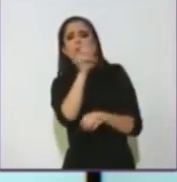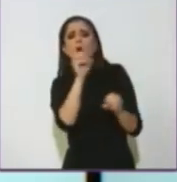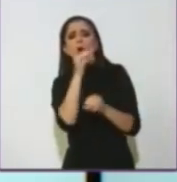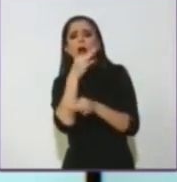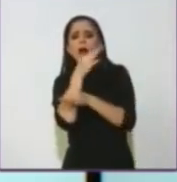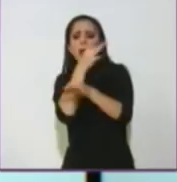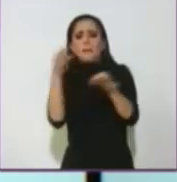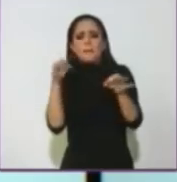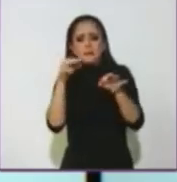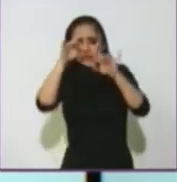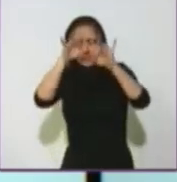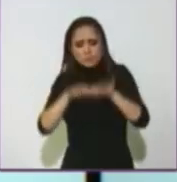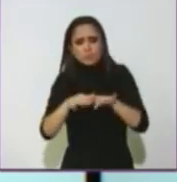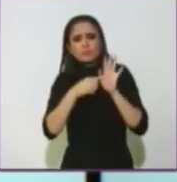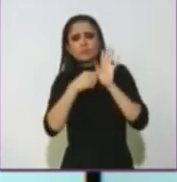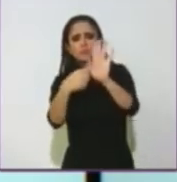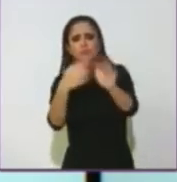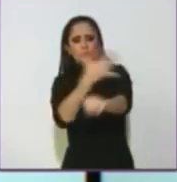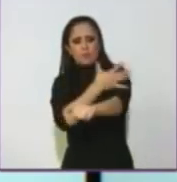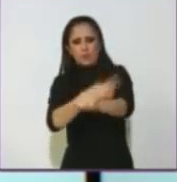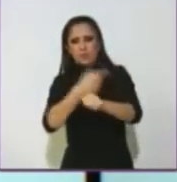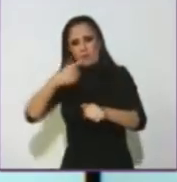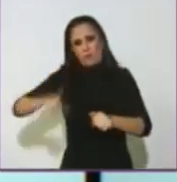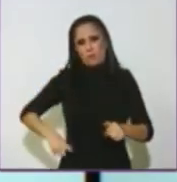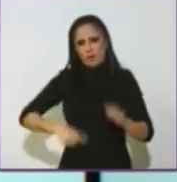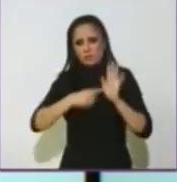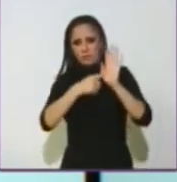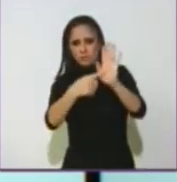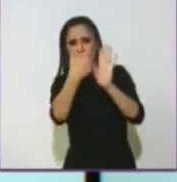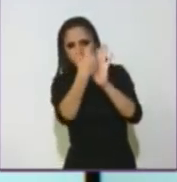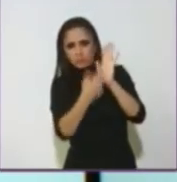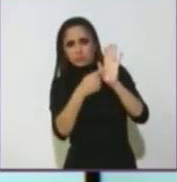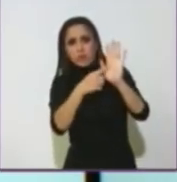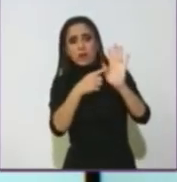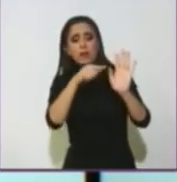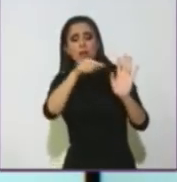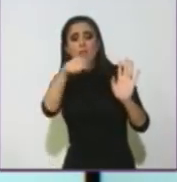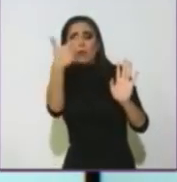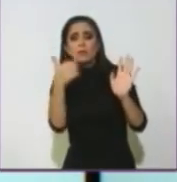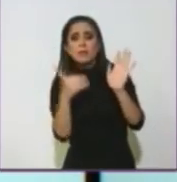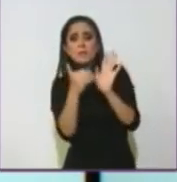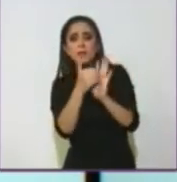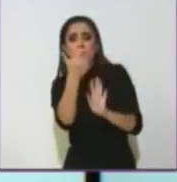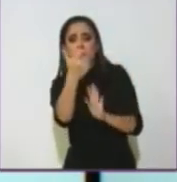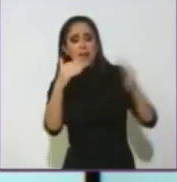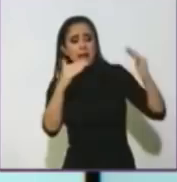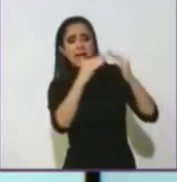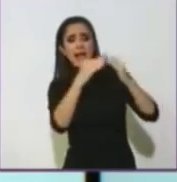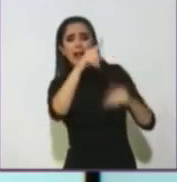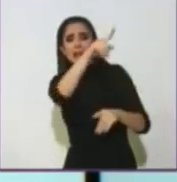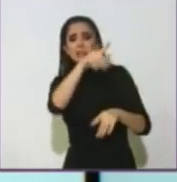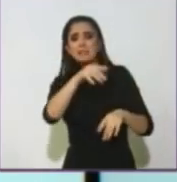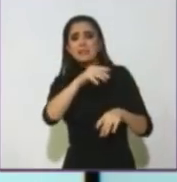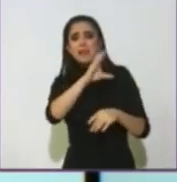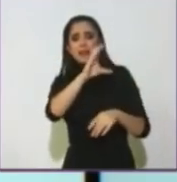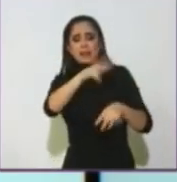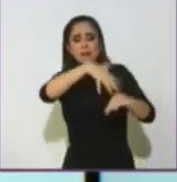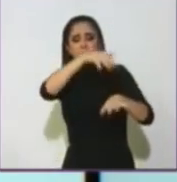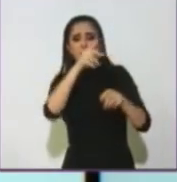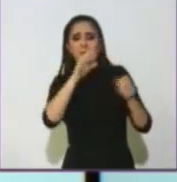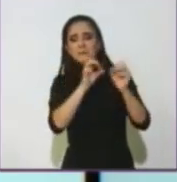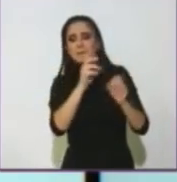propiamente un inmueble de 12 millones de pesos en calzada de la viga dice que lo